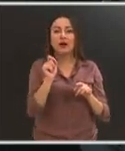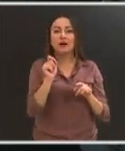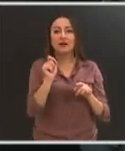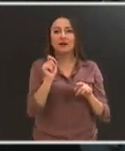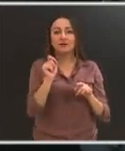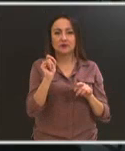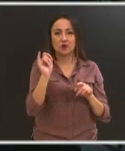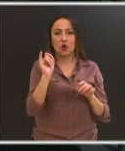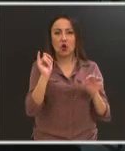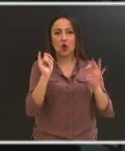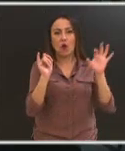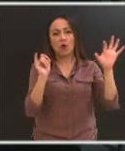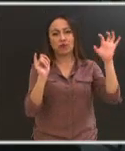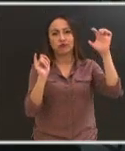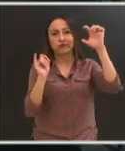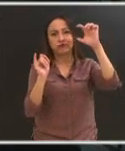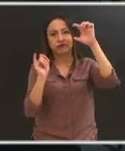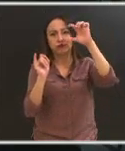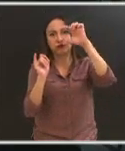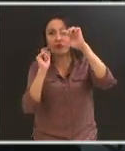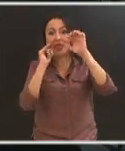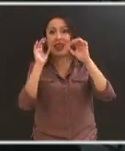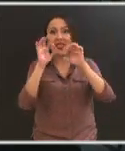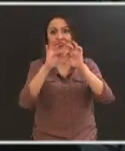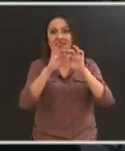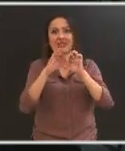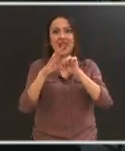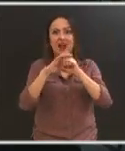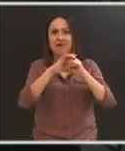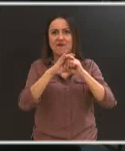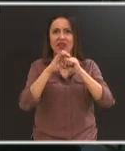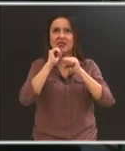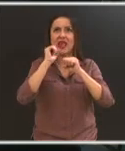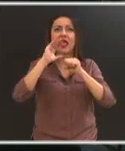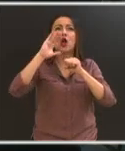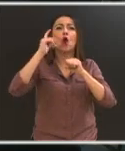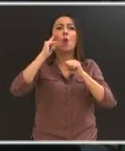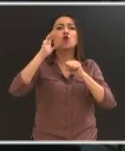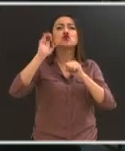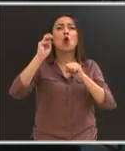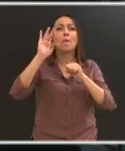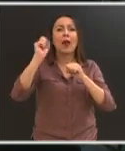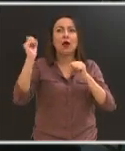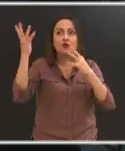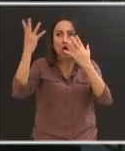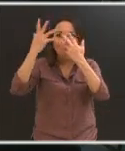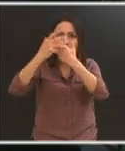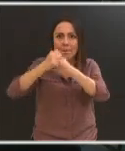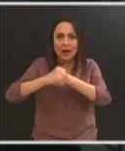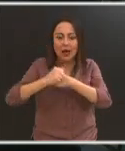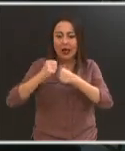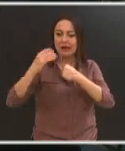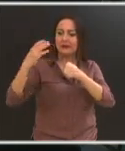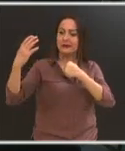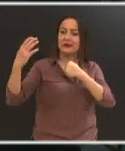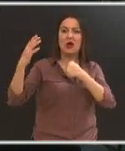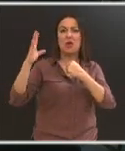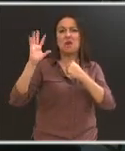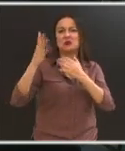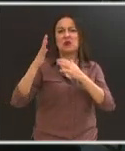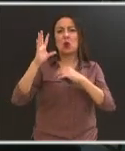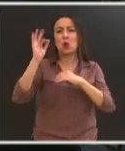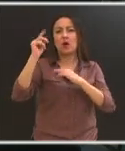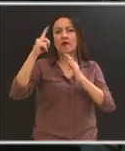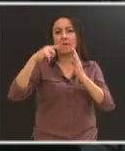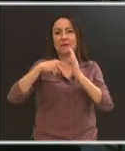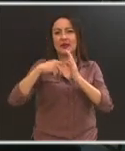la redundancia, en la umbra de la sombra terrestre. La Tierra tiene una sombra muy grande en el espacio. A la distancia que está la luna, más o menos mide 9.000 kilómetros la